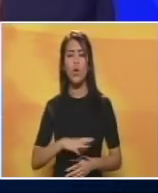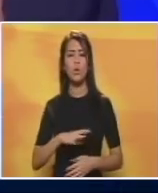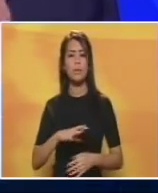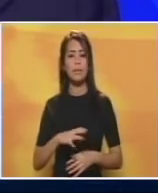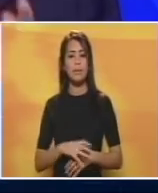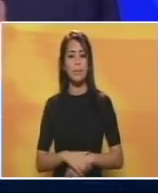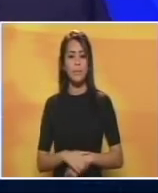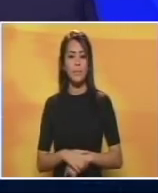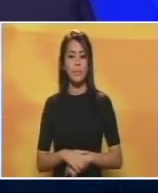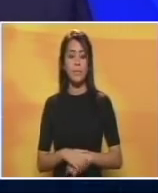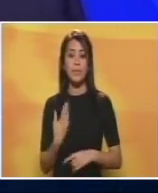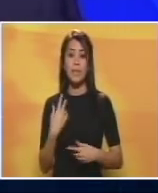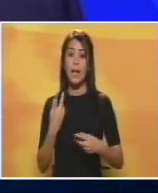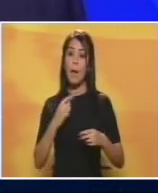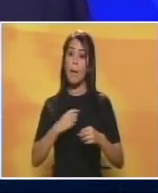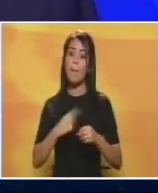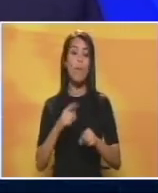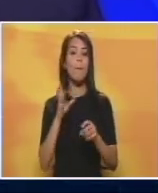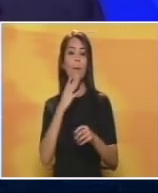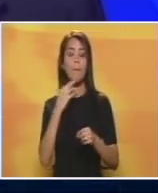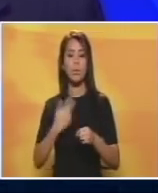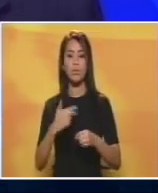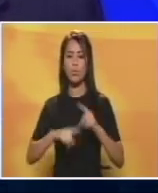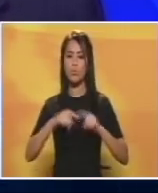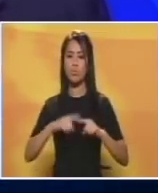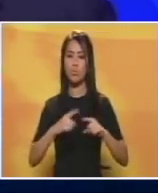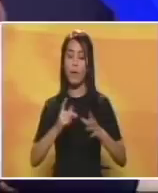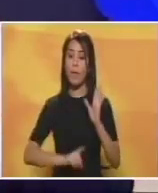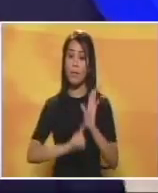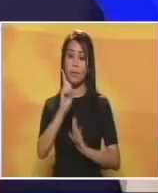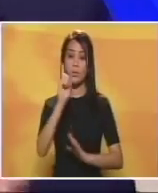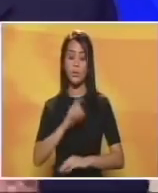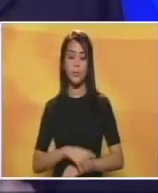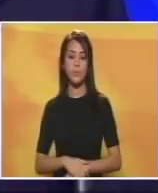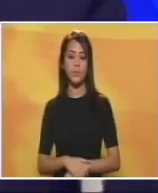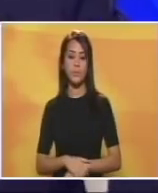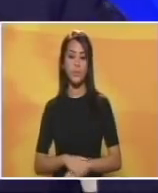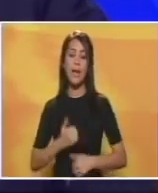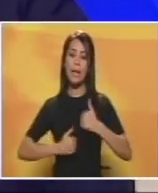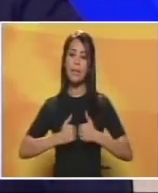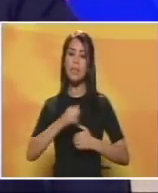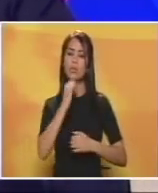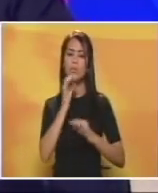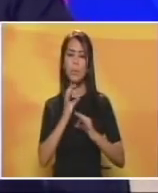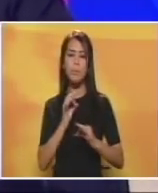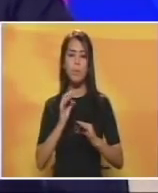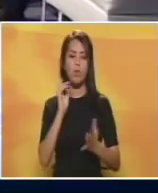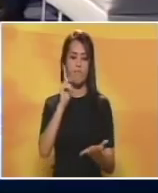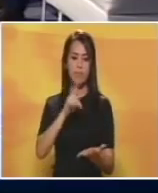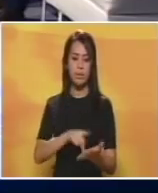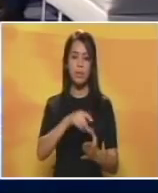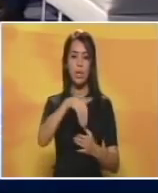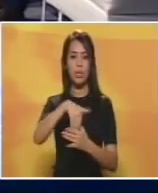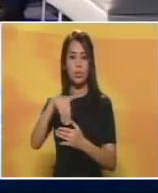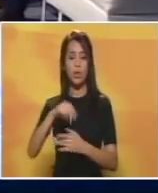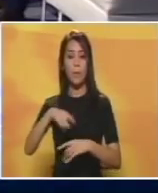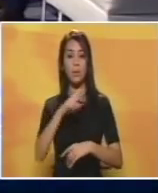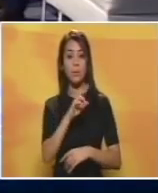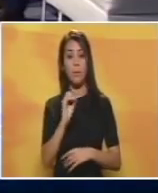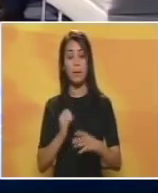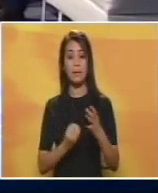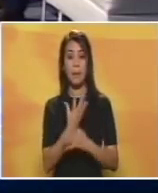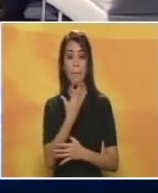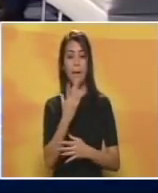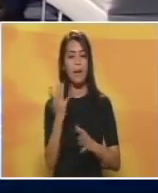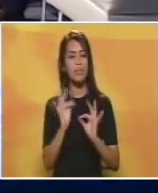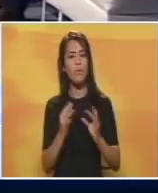que siendo un mero exportador de materias primas se haya desarrollado. El candidato insistió en que asistir a los centros de votación el próximo 20 de mayo